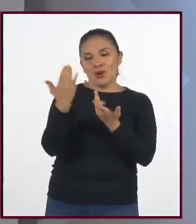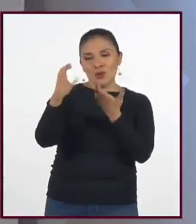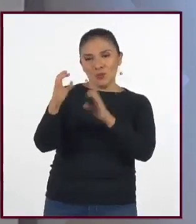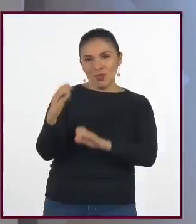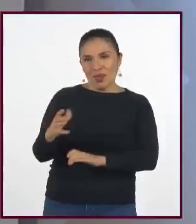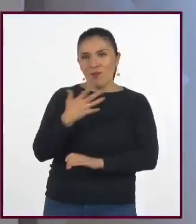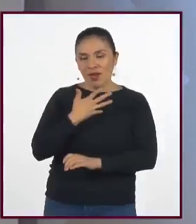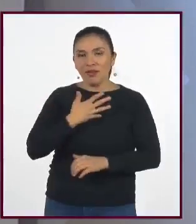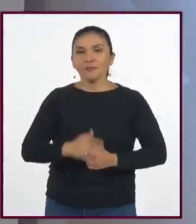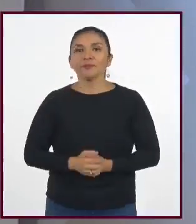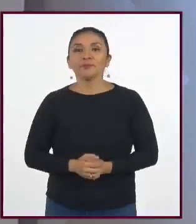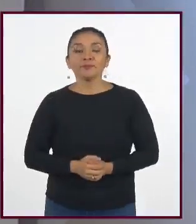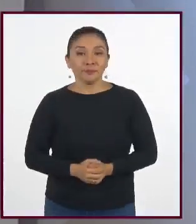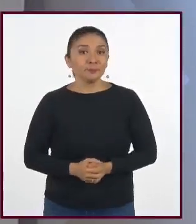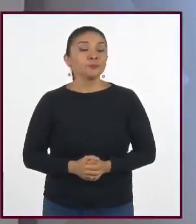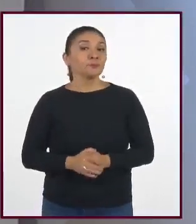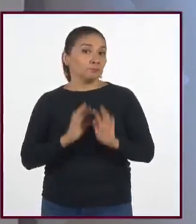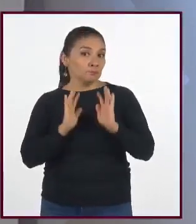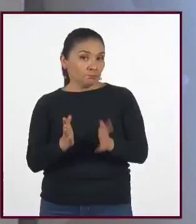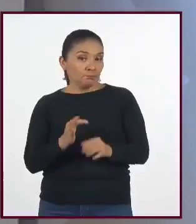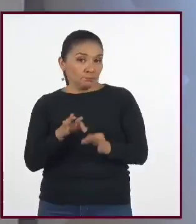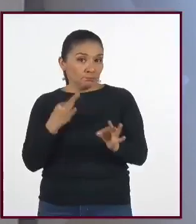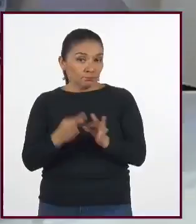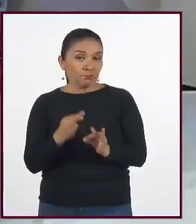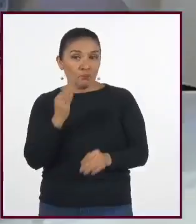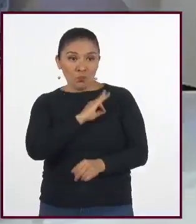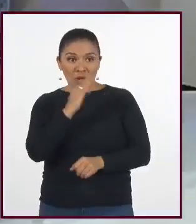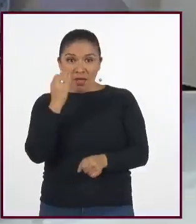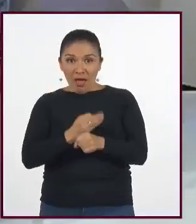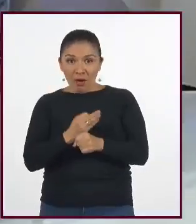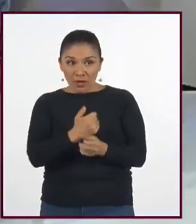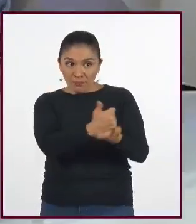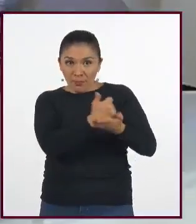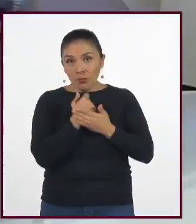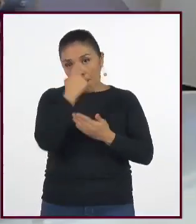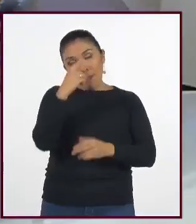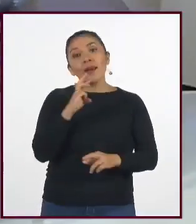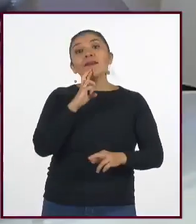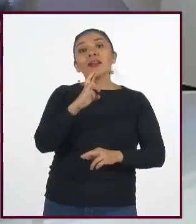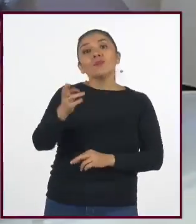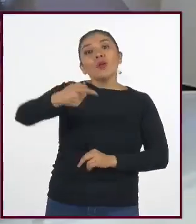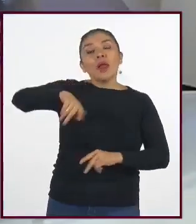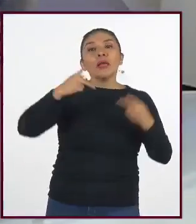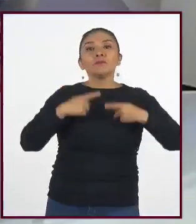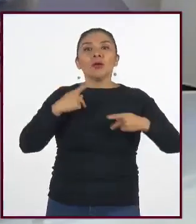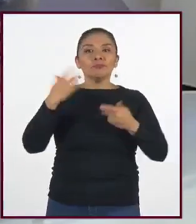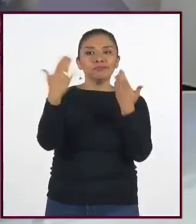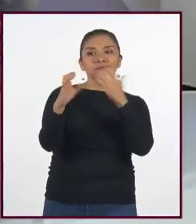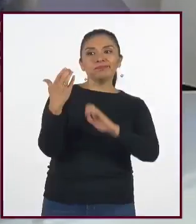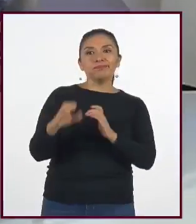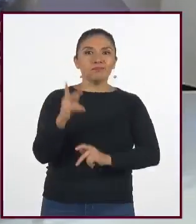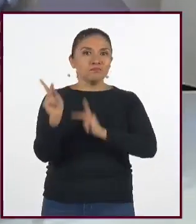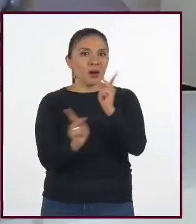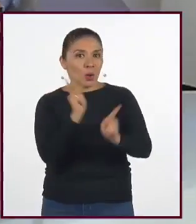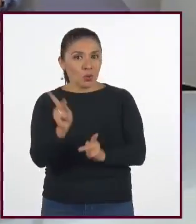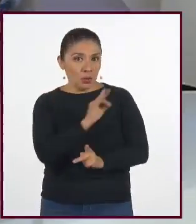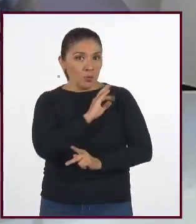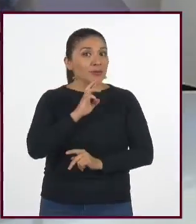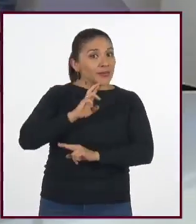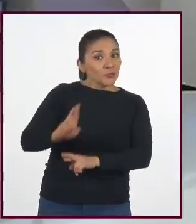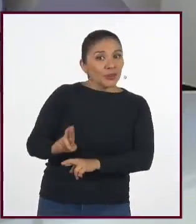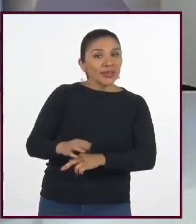comentarios. Ahora sí, doctora, ¿podrías ayudarnos con las preguntas que amablemente nuestro público nos ha compartido y darle respuesta a cada una de